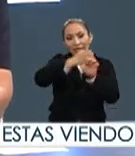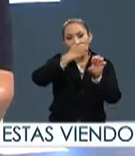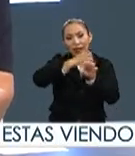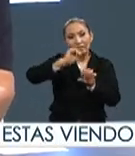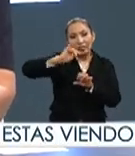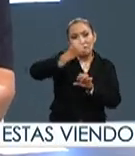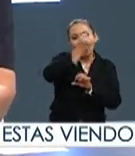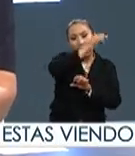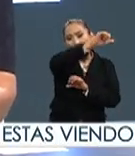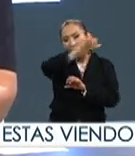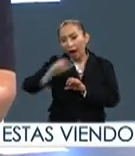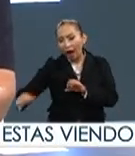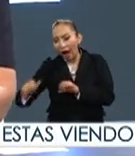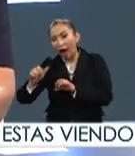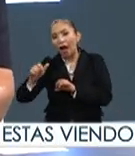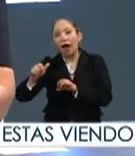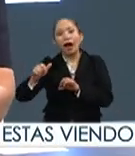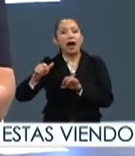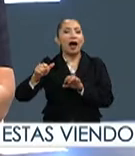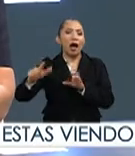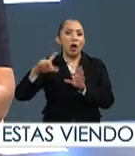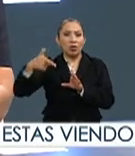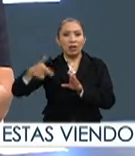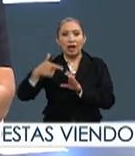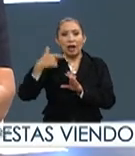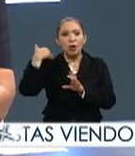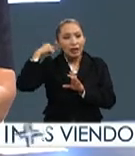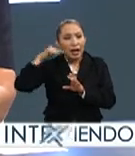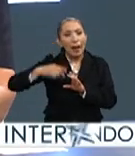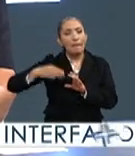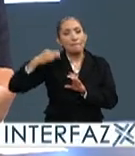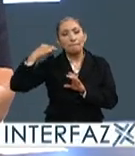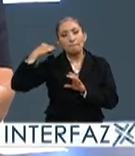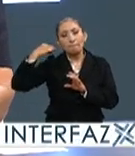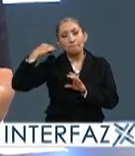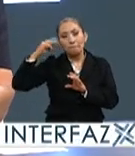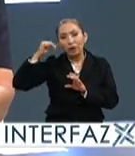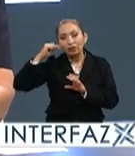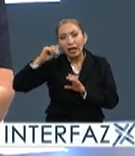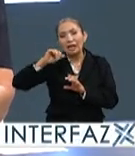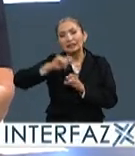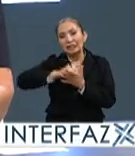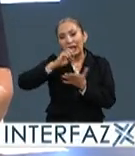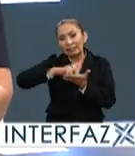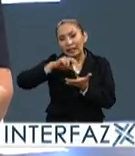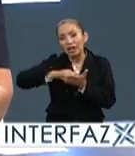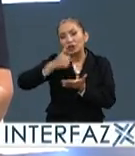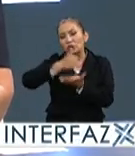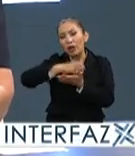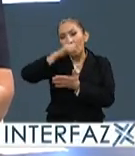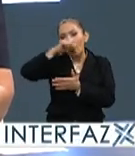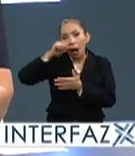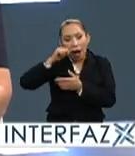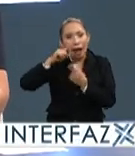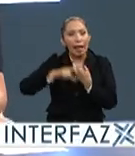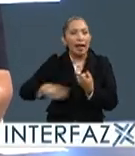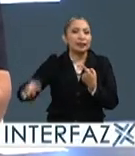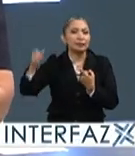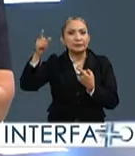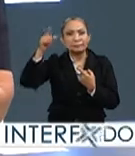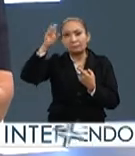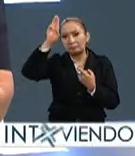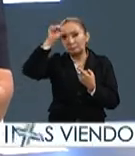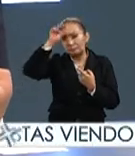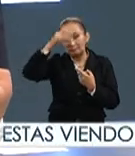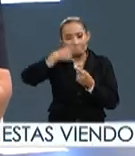desde Tijuana hasta Guadalajara, Monterrey, San Luis Potosí, Monclova, Saltillo, Ciudad Juárez,